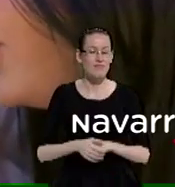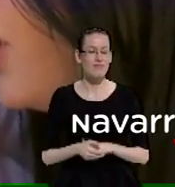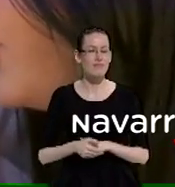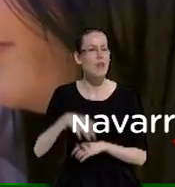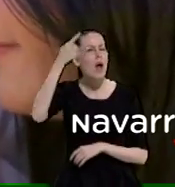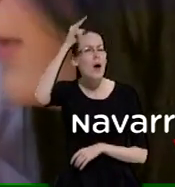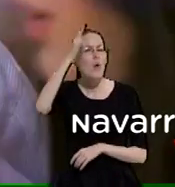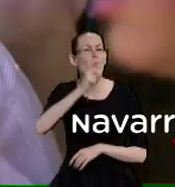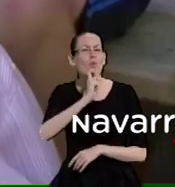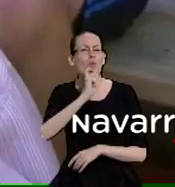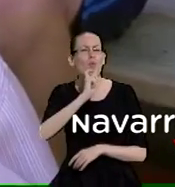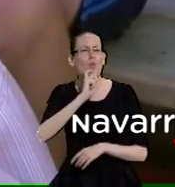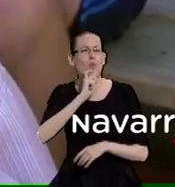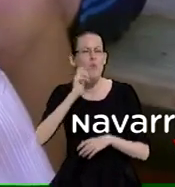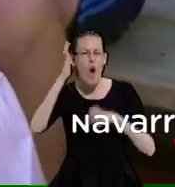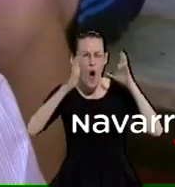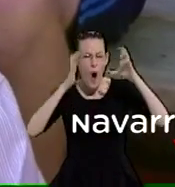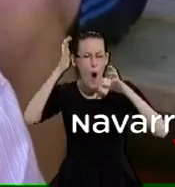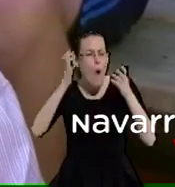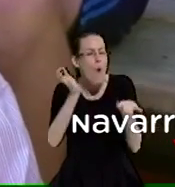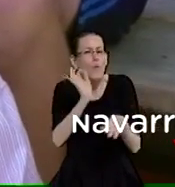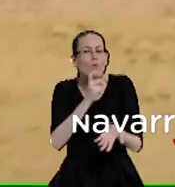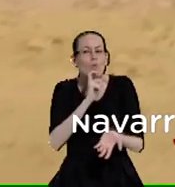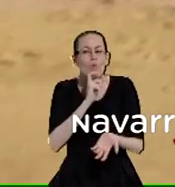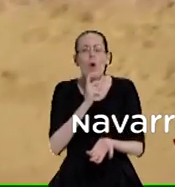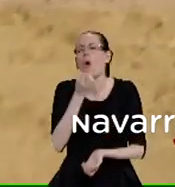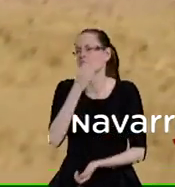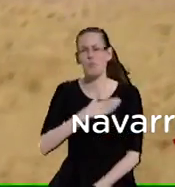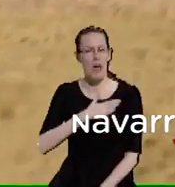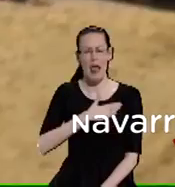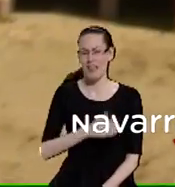vacas cómo son? ¿Muy bravas o no? Sí, son buenas.